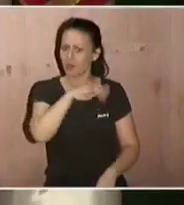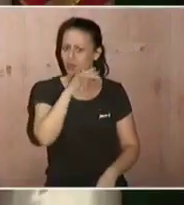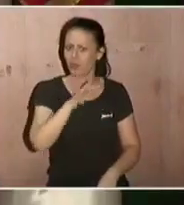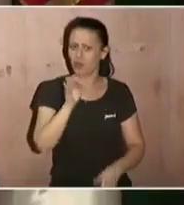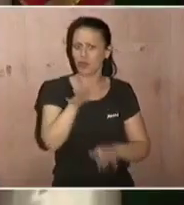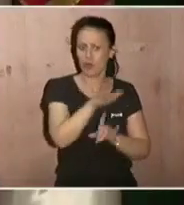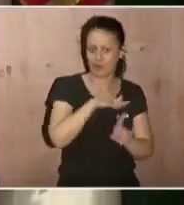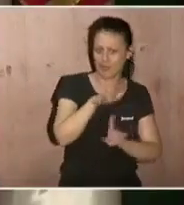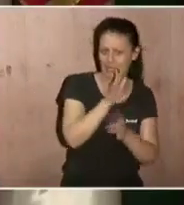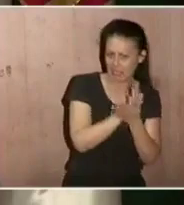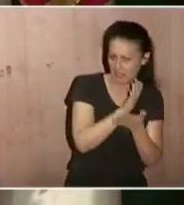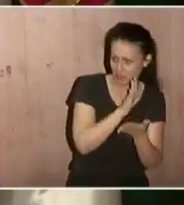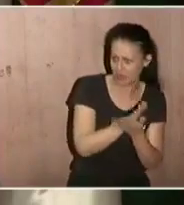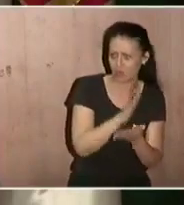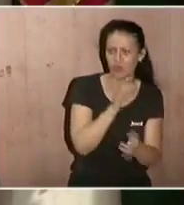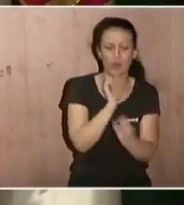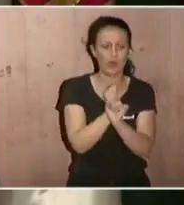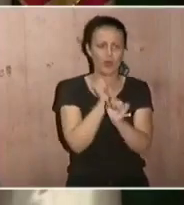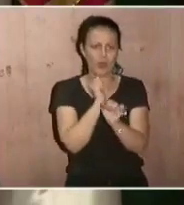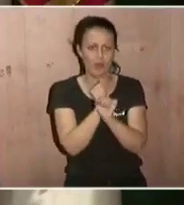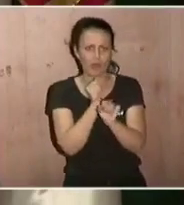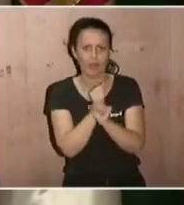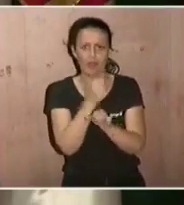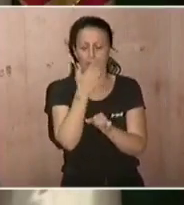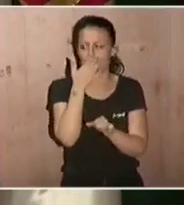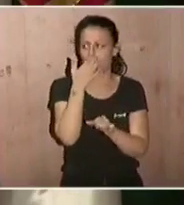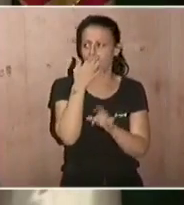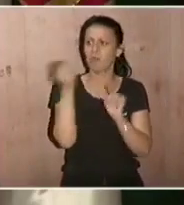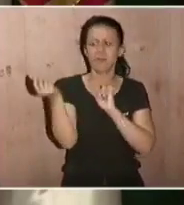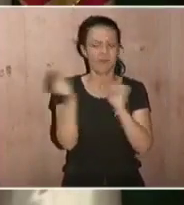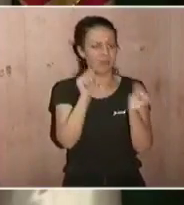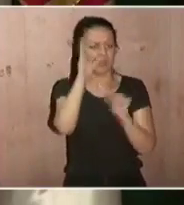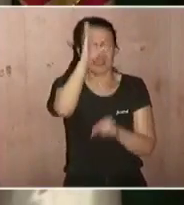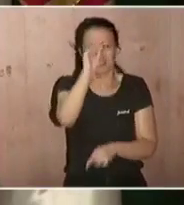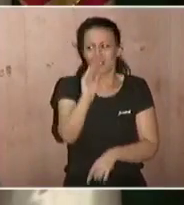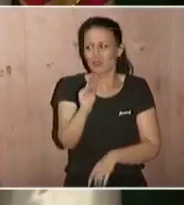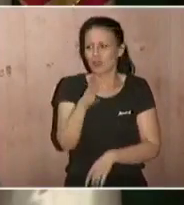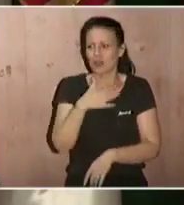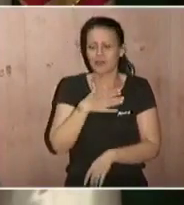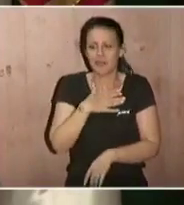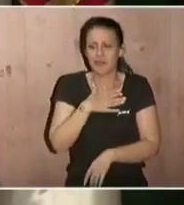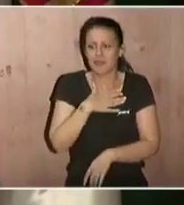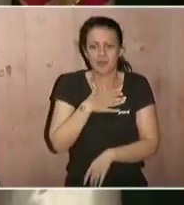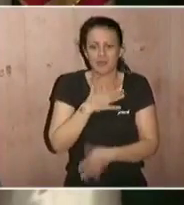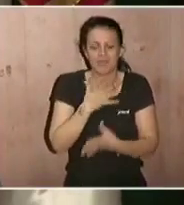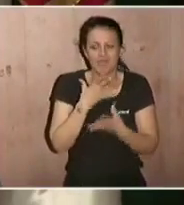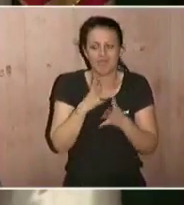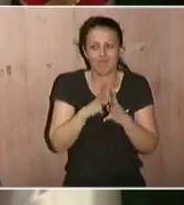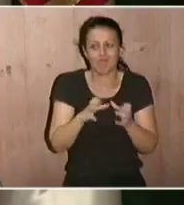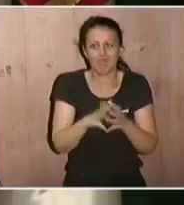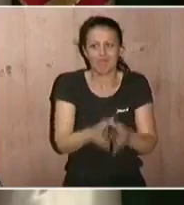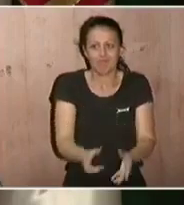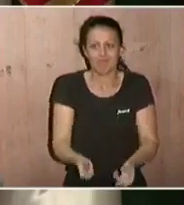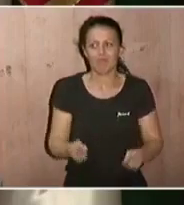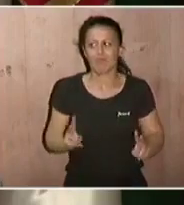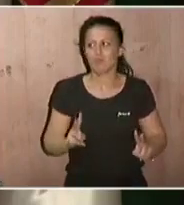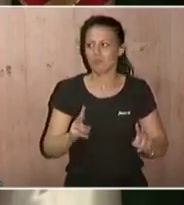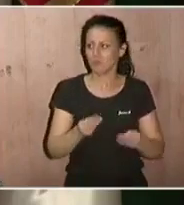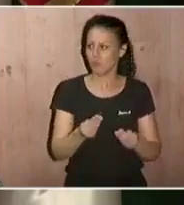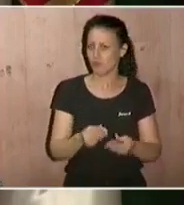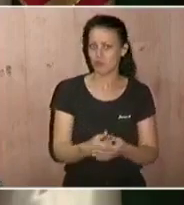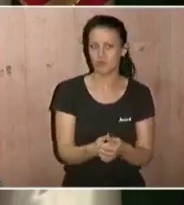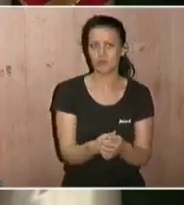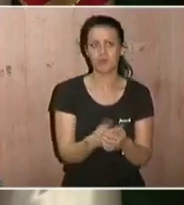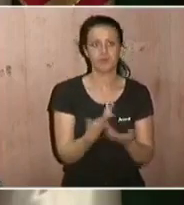de estudio y trabajo, con debates intelectuales que me resultaban muy estimulantes. Bueno, el caso es que me volví a